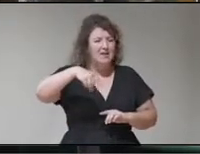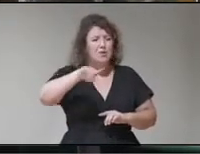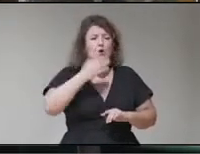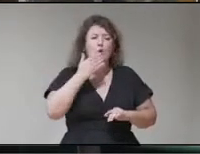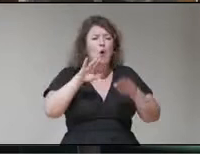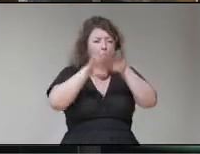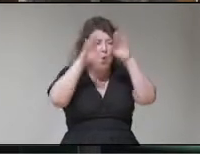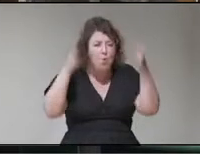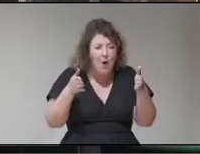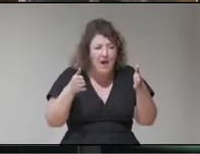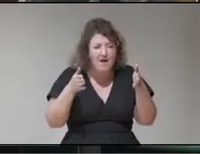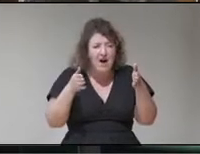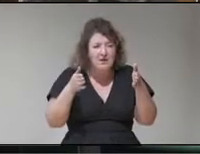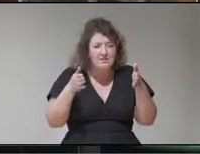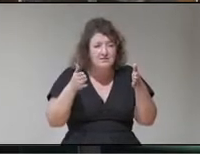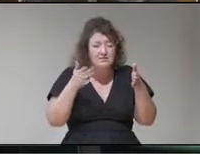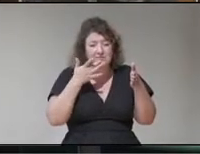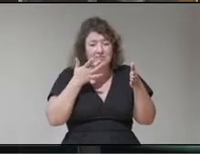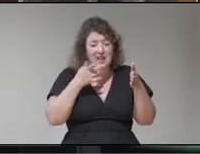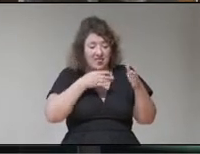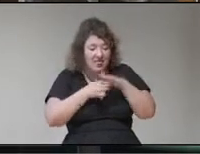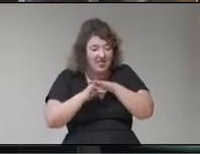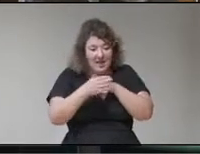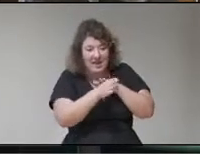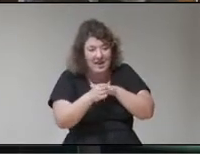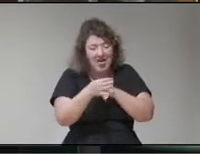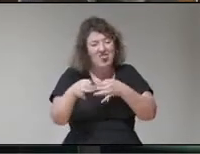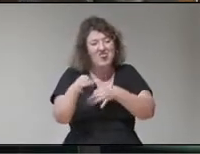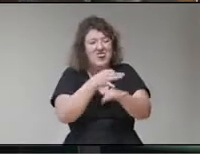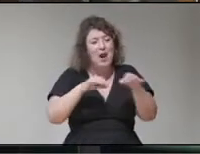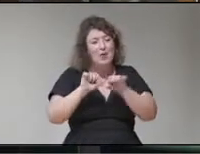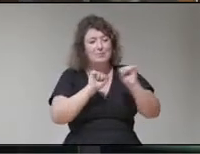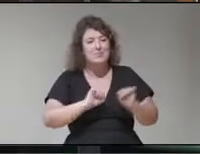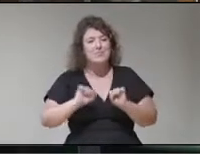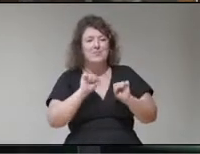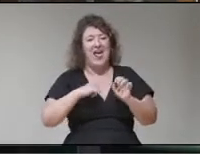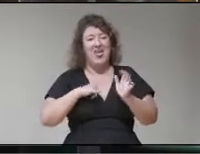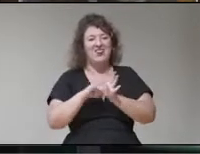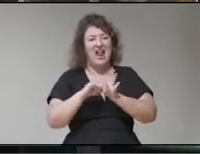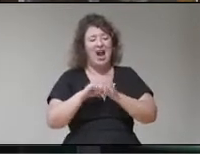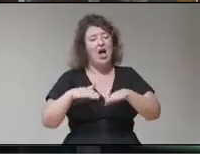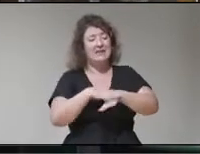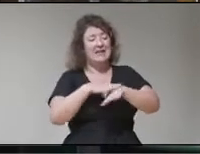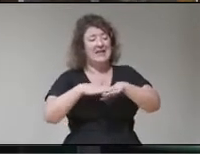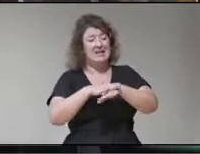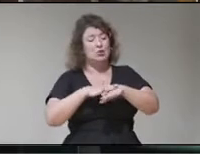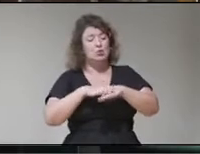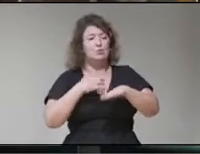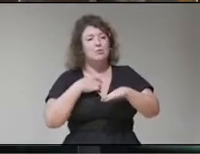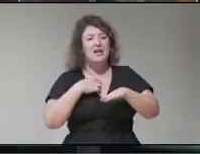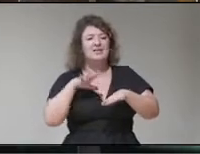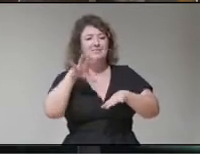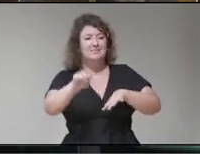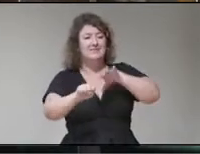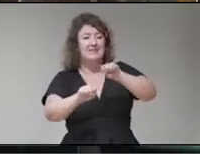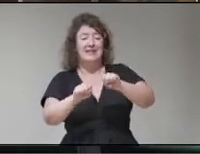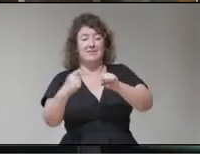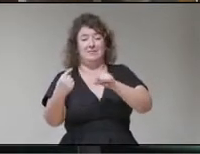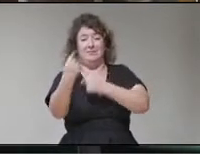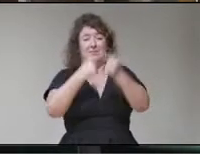cueva en la cual se metían las células inmunitarias para estar más cerca de la superficie y captar mejor los antígenos